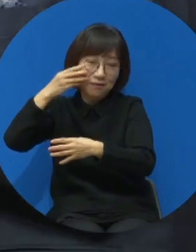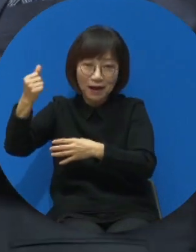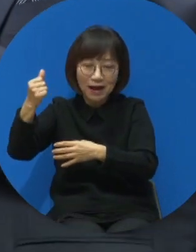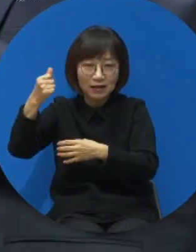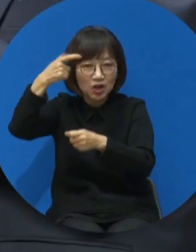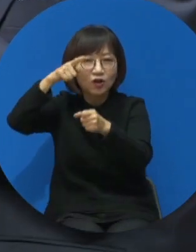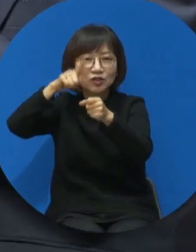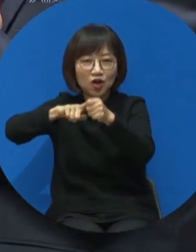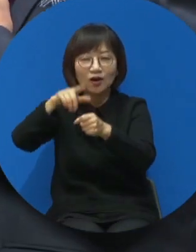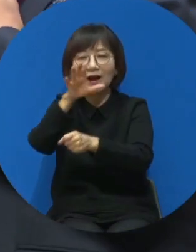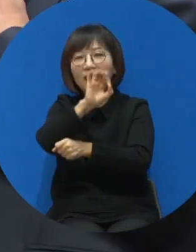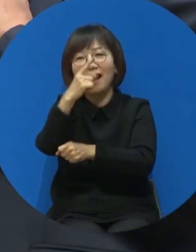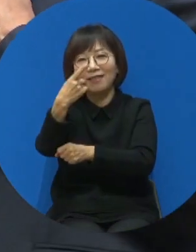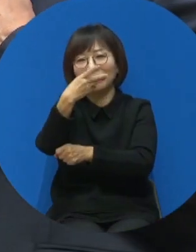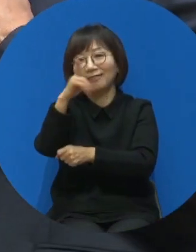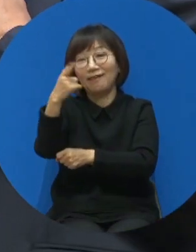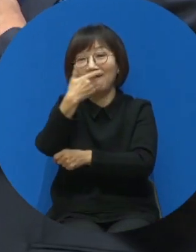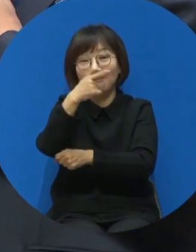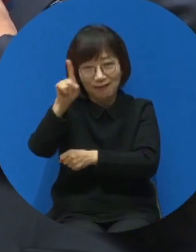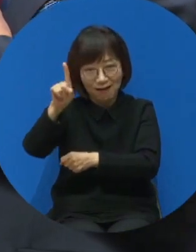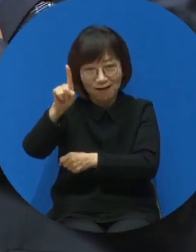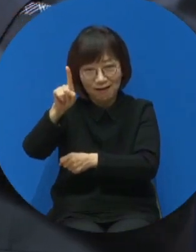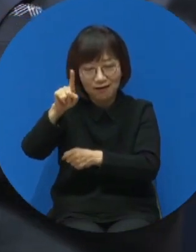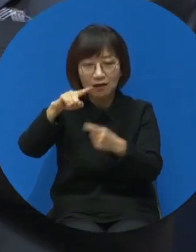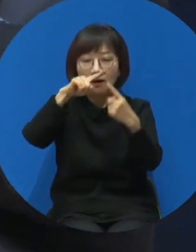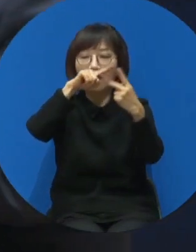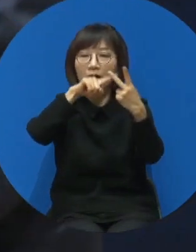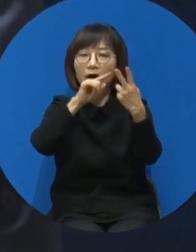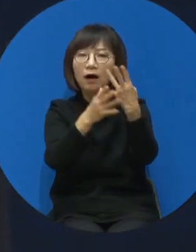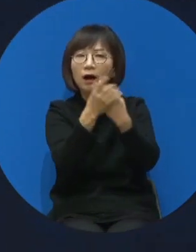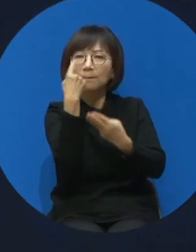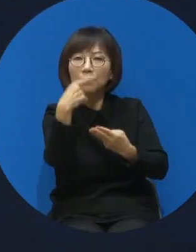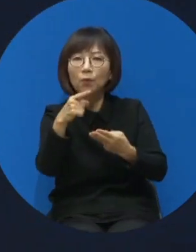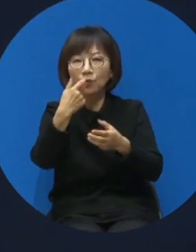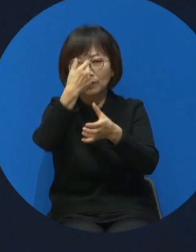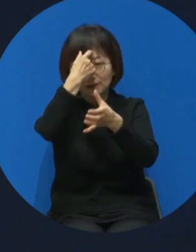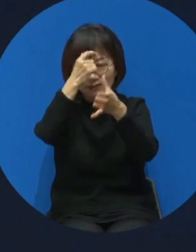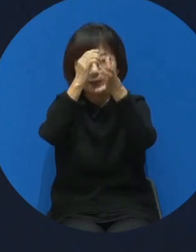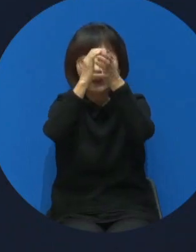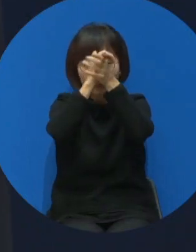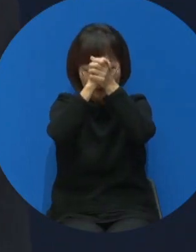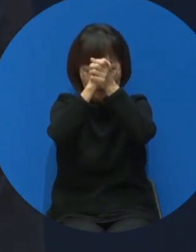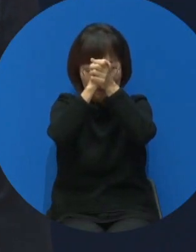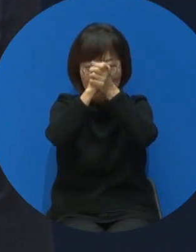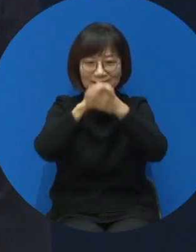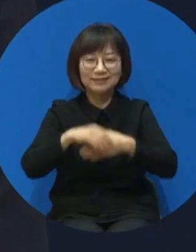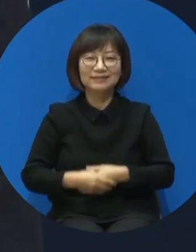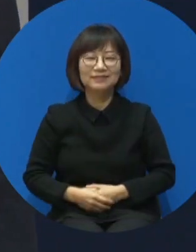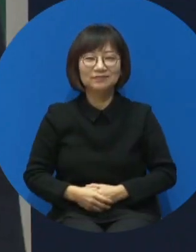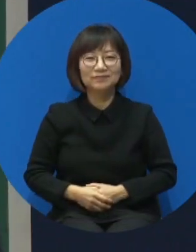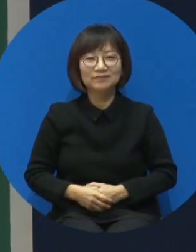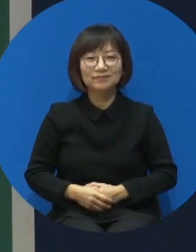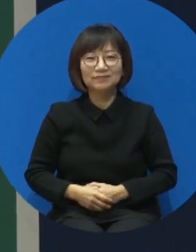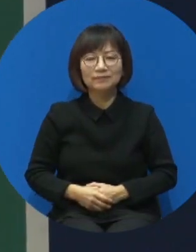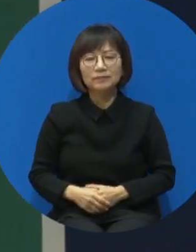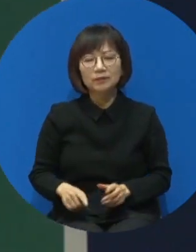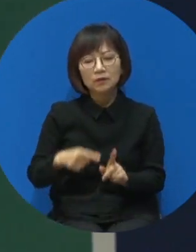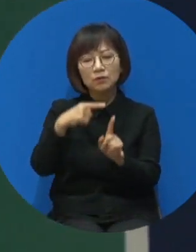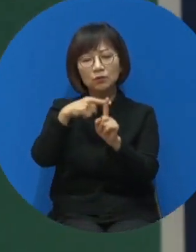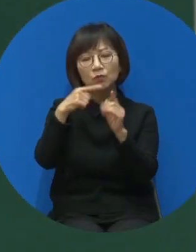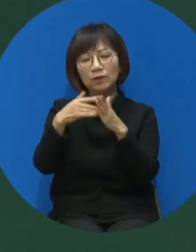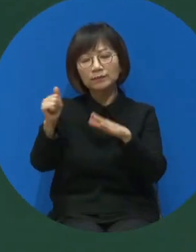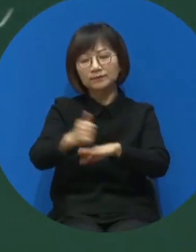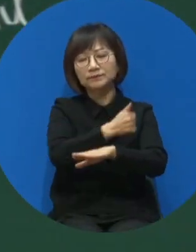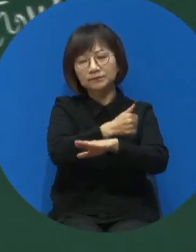comunicar con dios y con todo el mundo en el que todo esto es la oración pero jeter ya se han dirigido al gym botánica